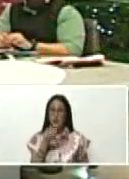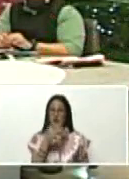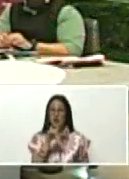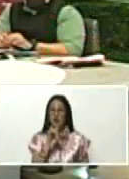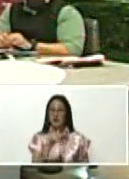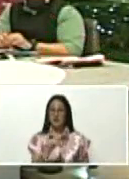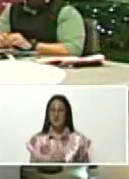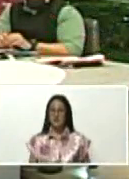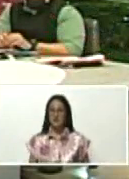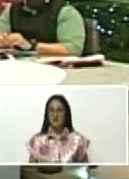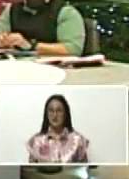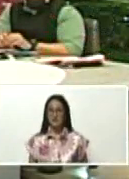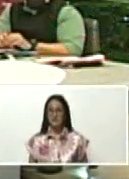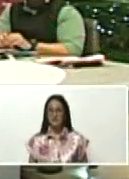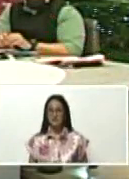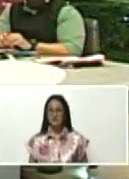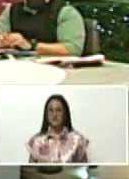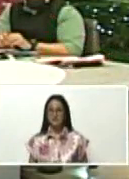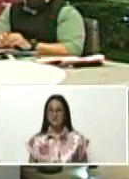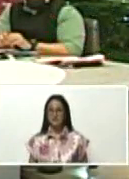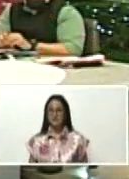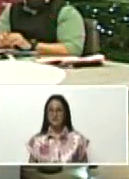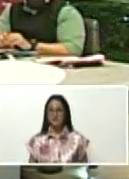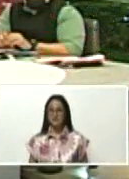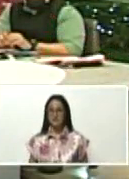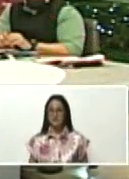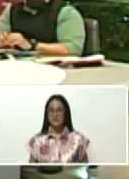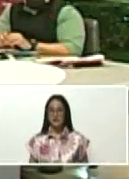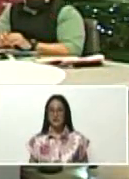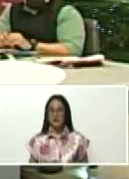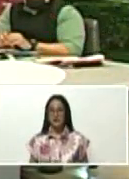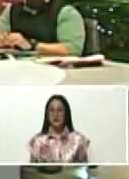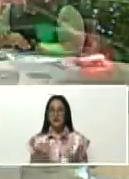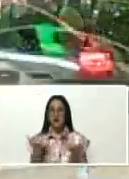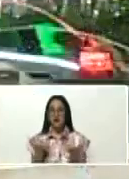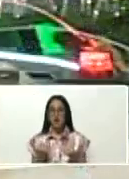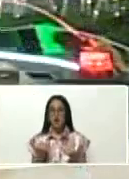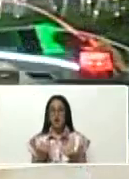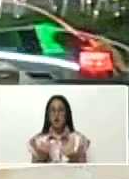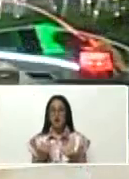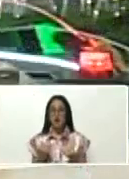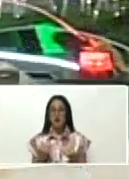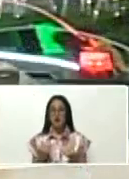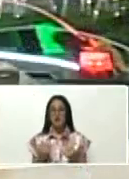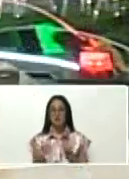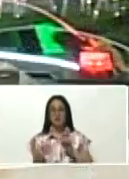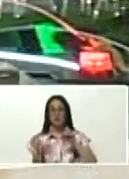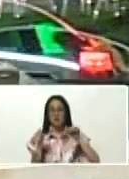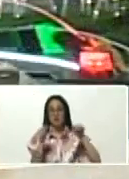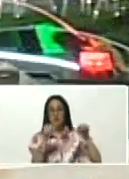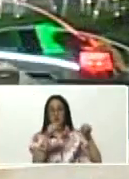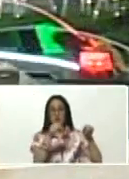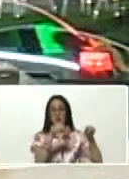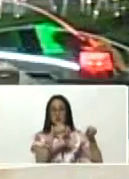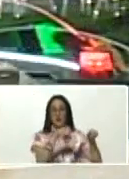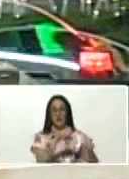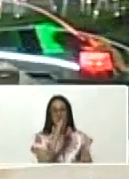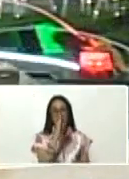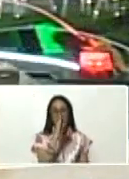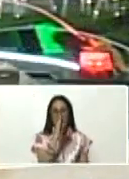noticias. Y nos vamos desde la costa oriental del lago, nos vamos